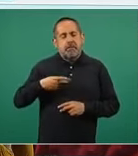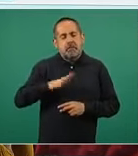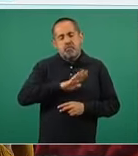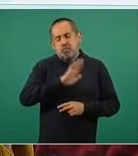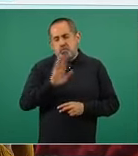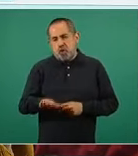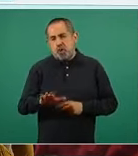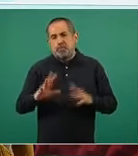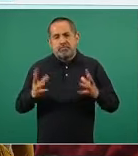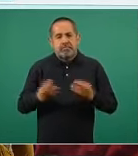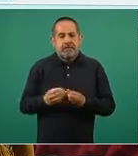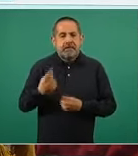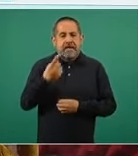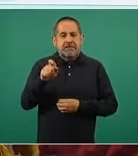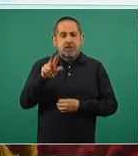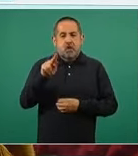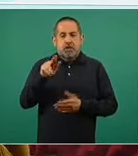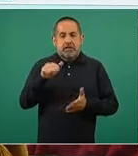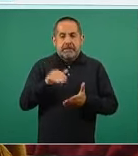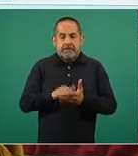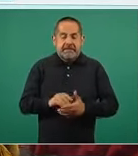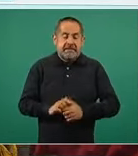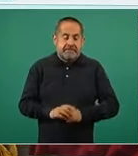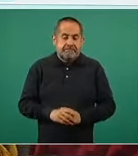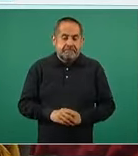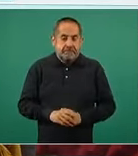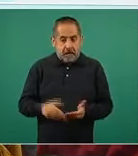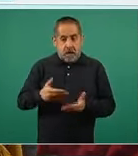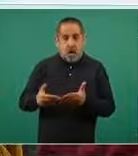y tenemos ya 180.000. Actualmente